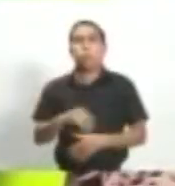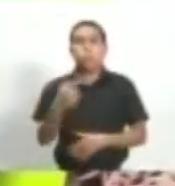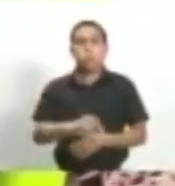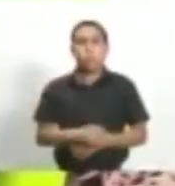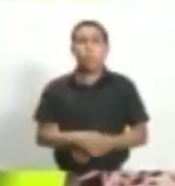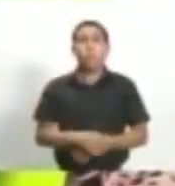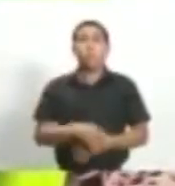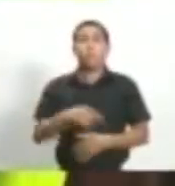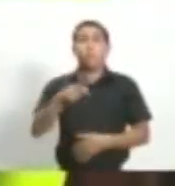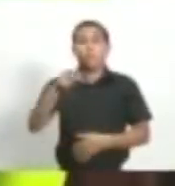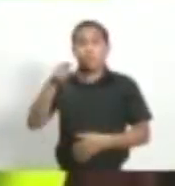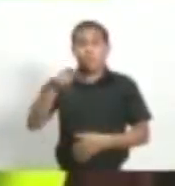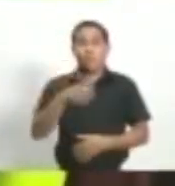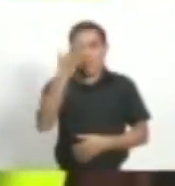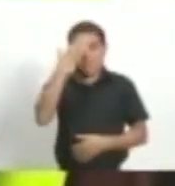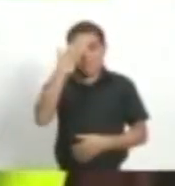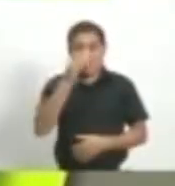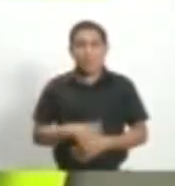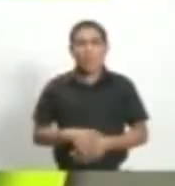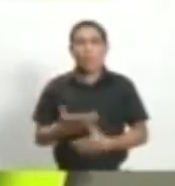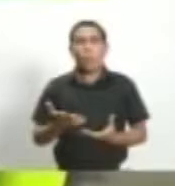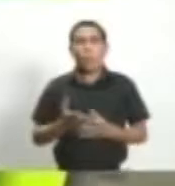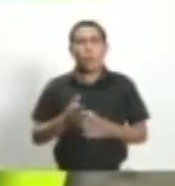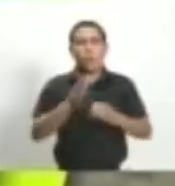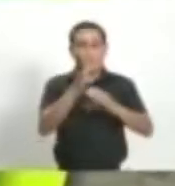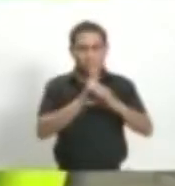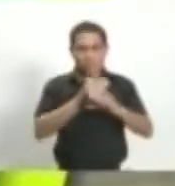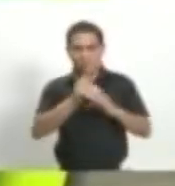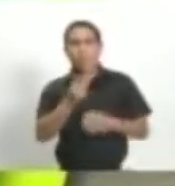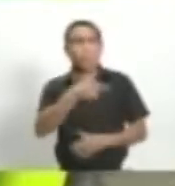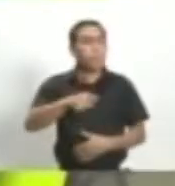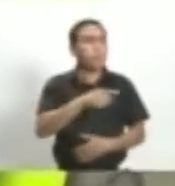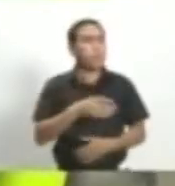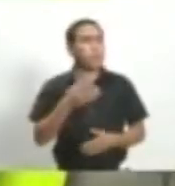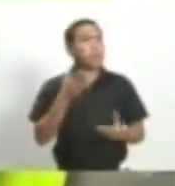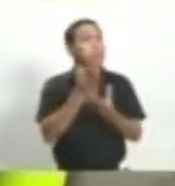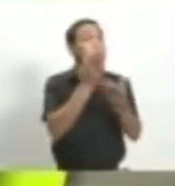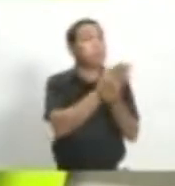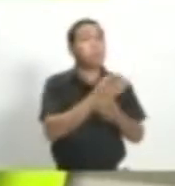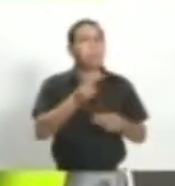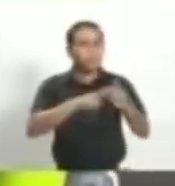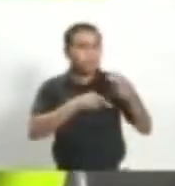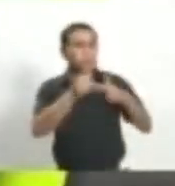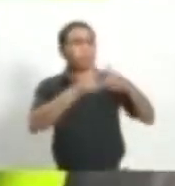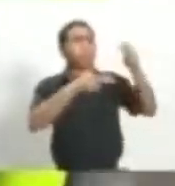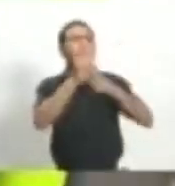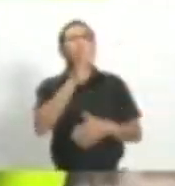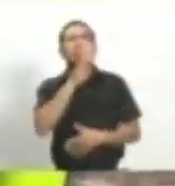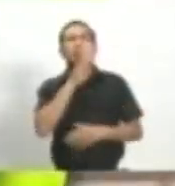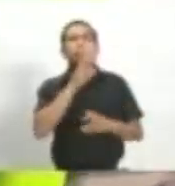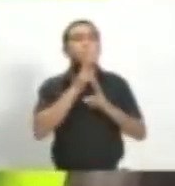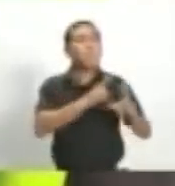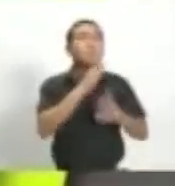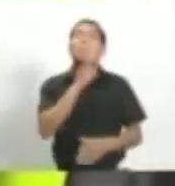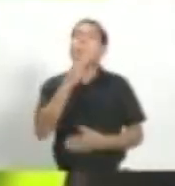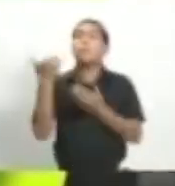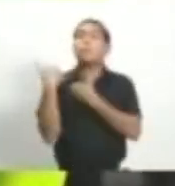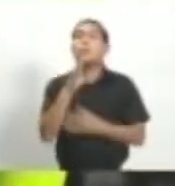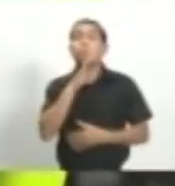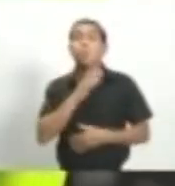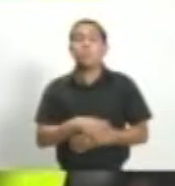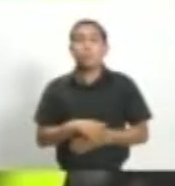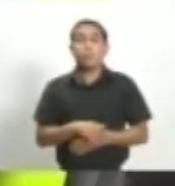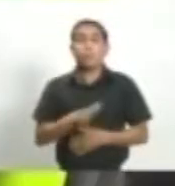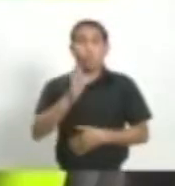abrió investigación contra el burgomaestre. ¿Quién responde por calidad de los materiales de las construcciones en Barranquilla? Sociedad de